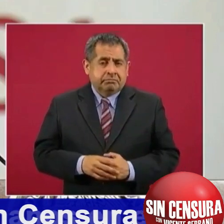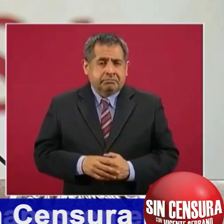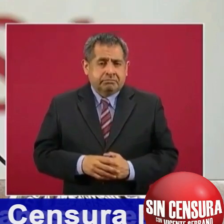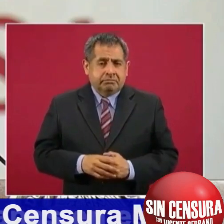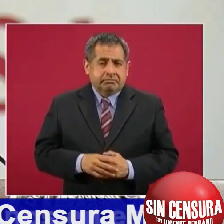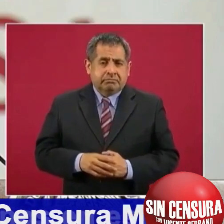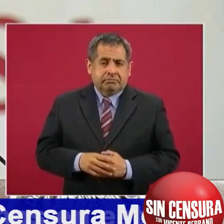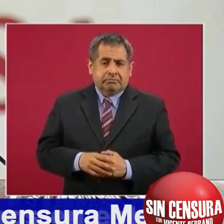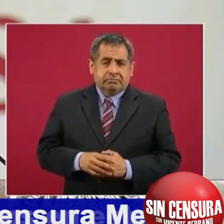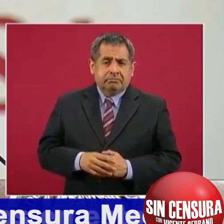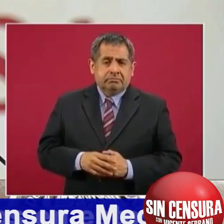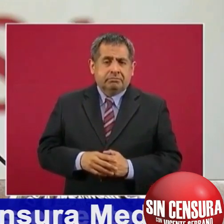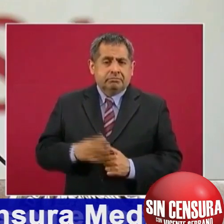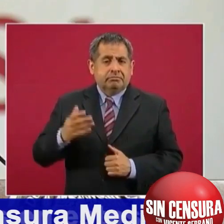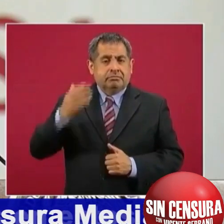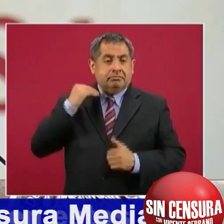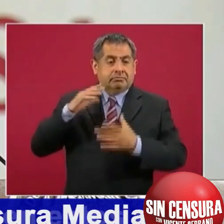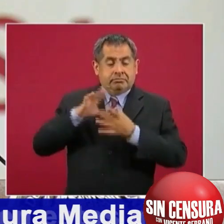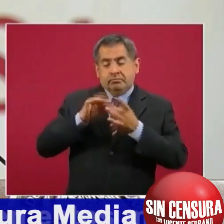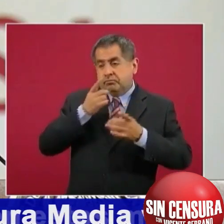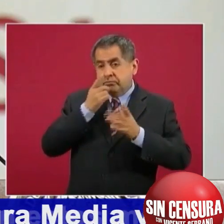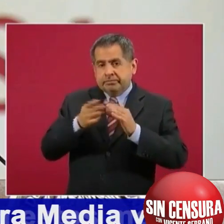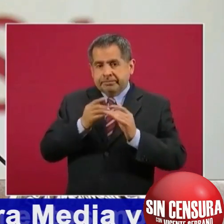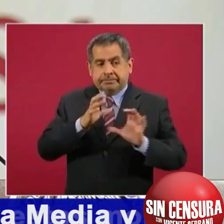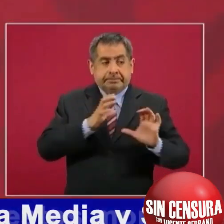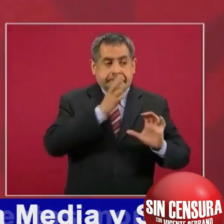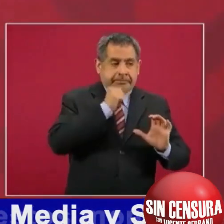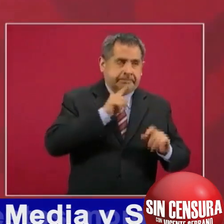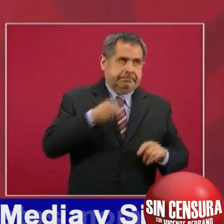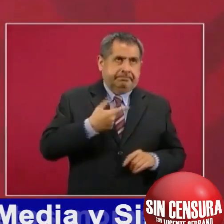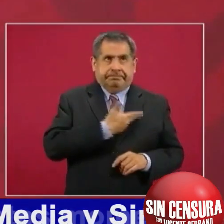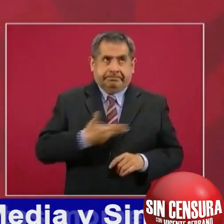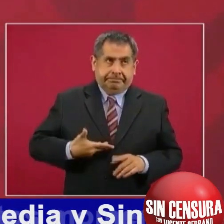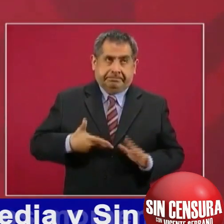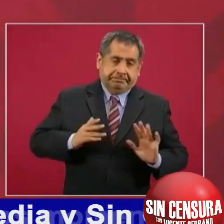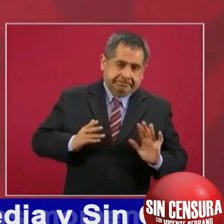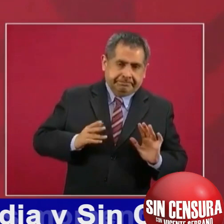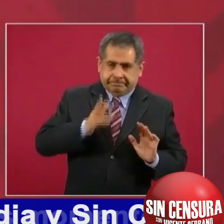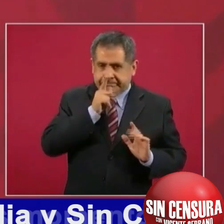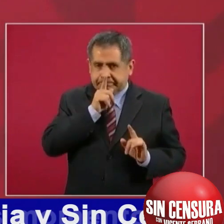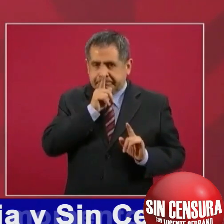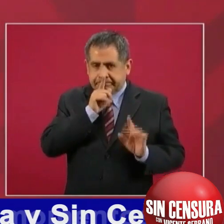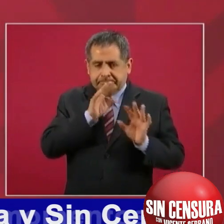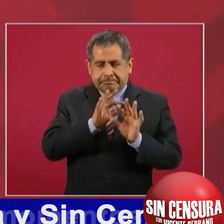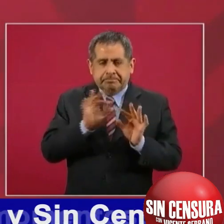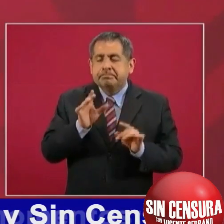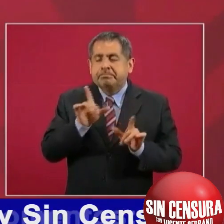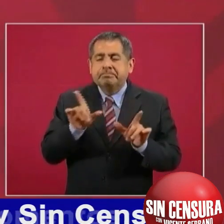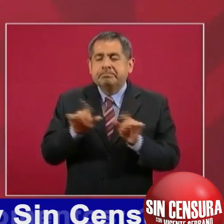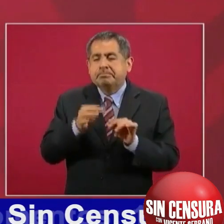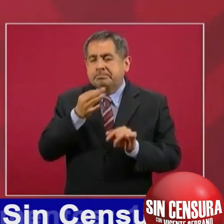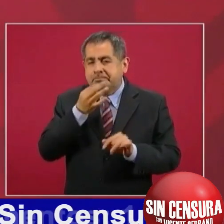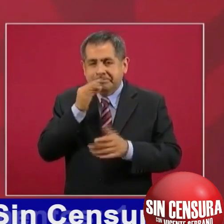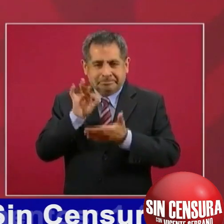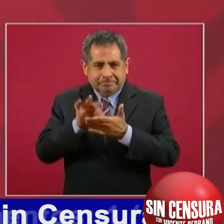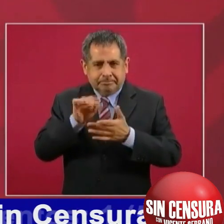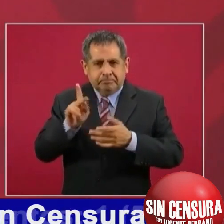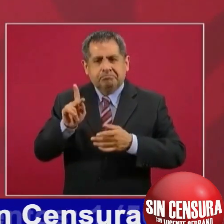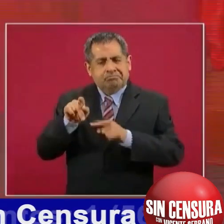Antes decía yo cosas que ahora ya no puedo decir porque soy presidente, entonces me quedo hasta ahí. Pero